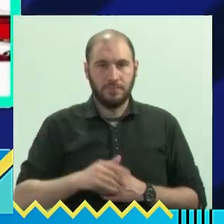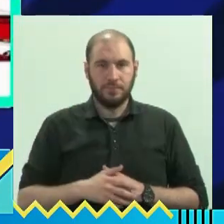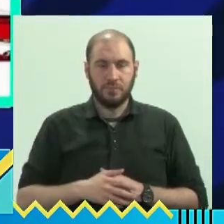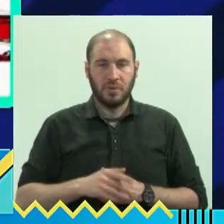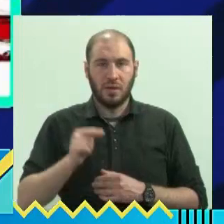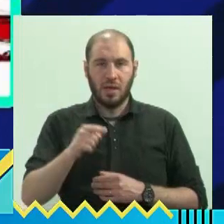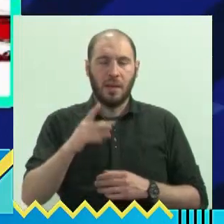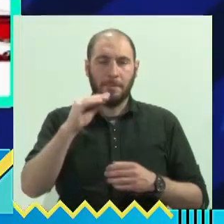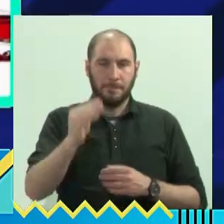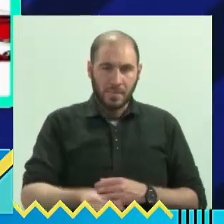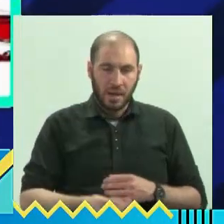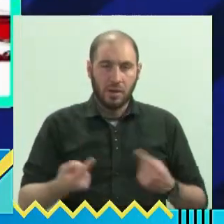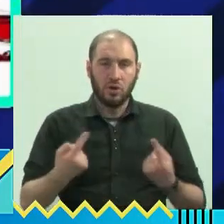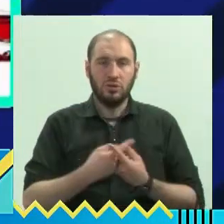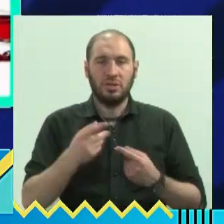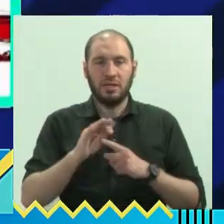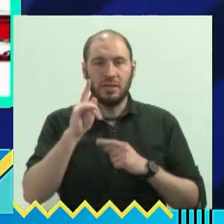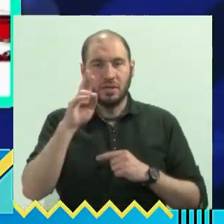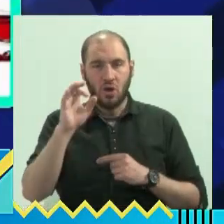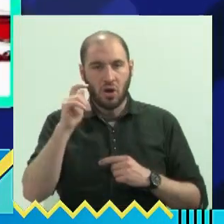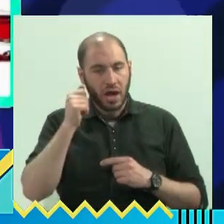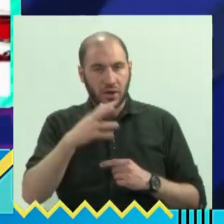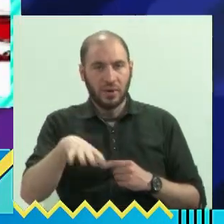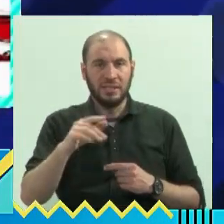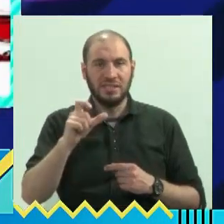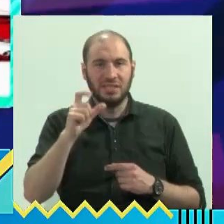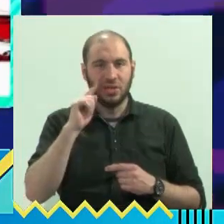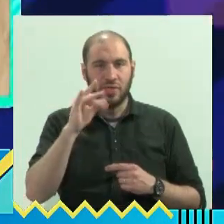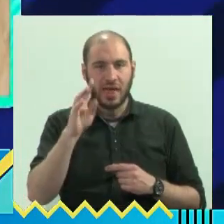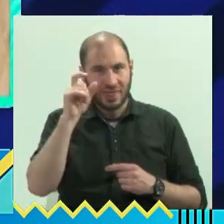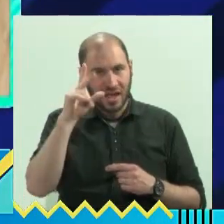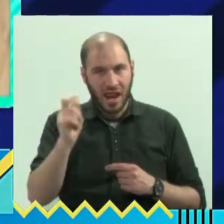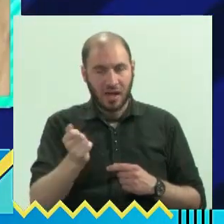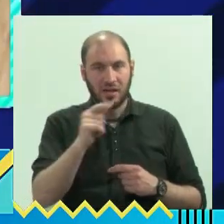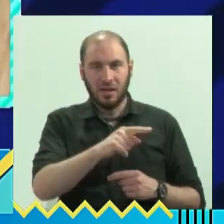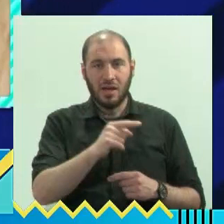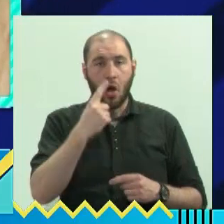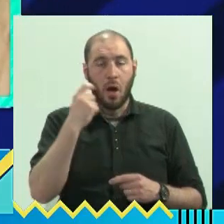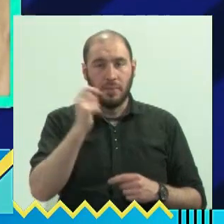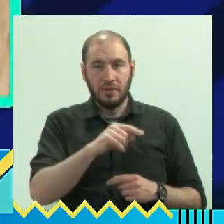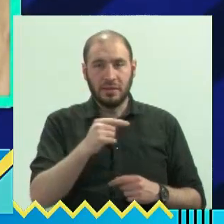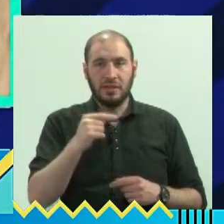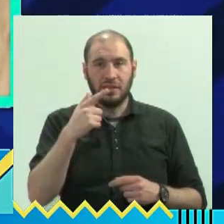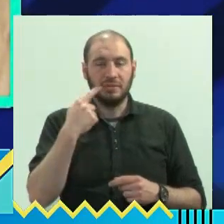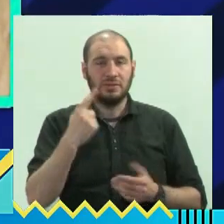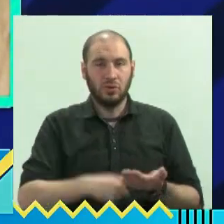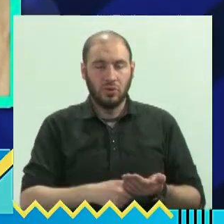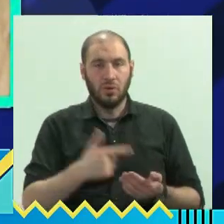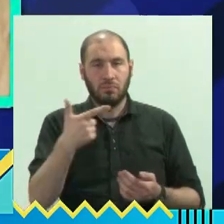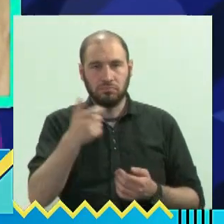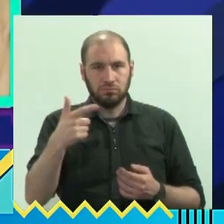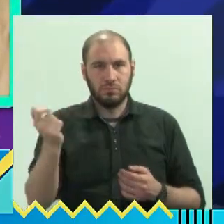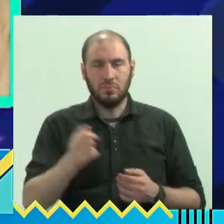es vencido por las fuerzas de Facundo Quiroga en Ciudadela y es tomado. Facundo Quiroga decide fusilar a los